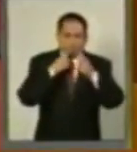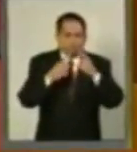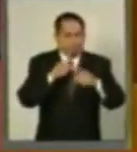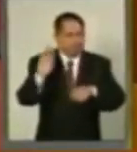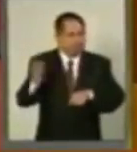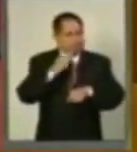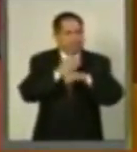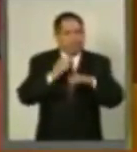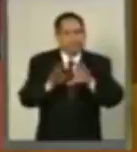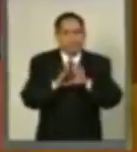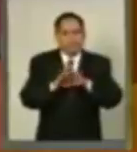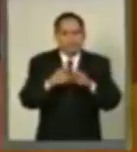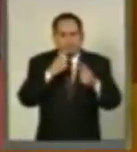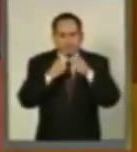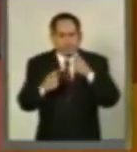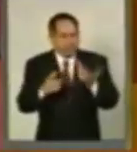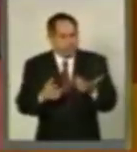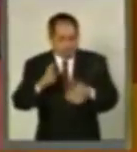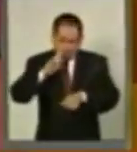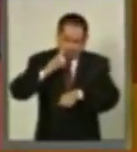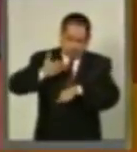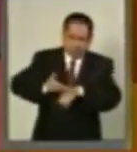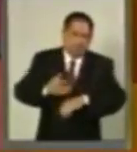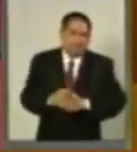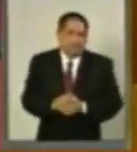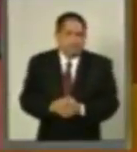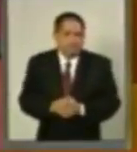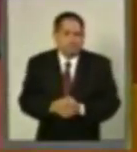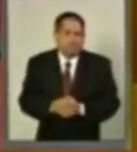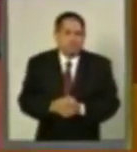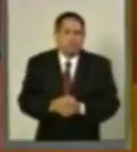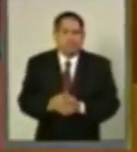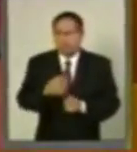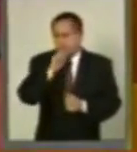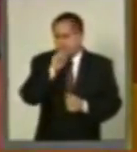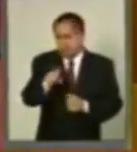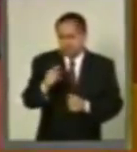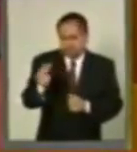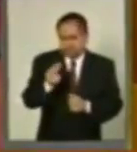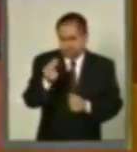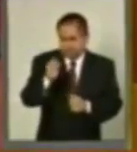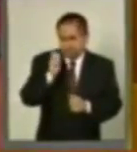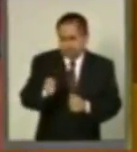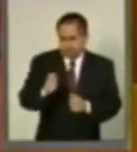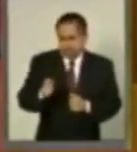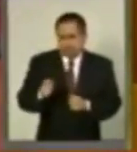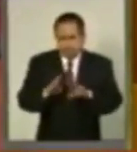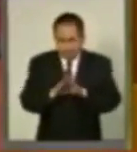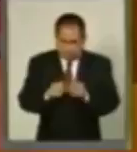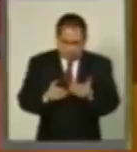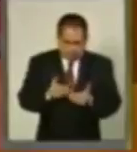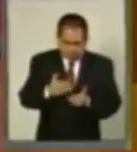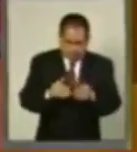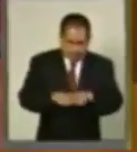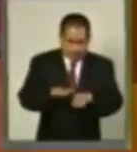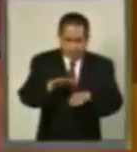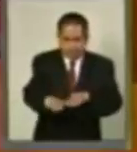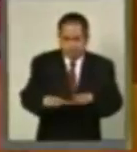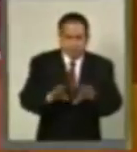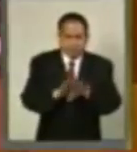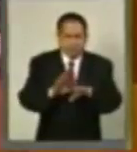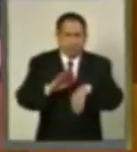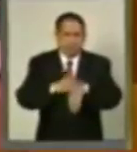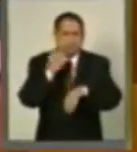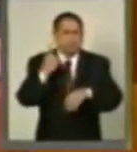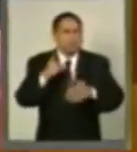Federación nuestra total responsabilidad. Pero sí se requiere dar ese paso, porque si